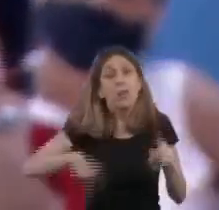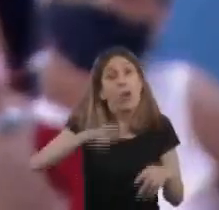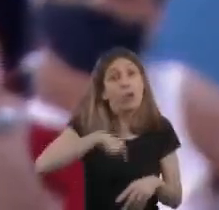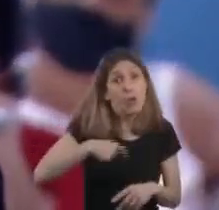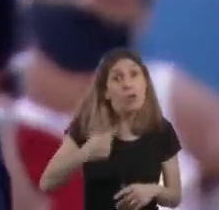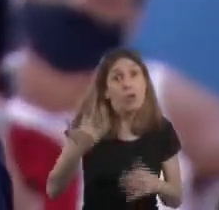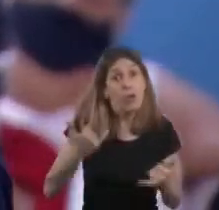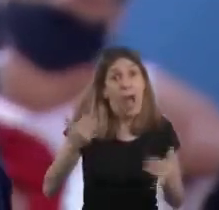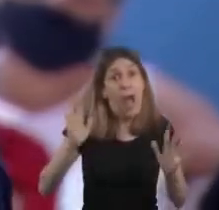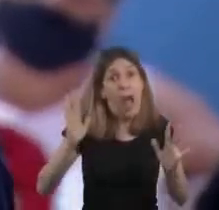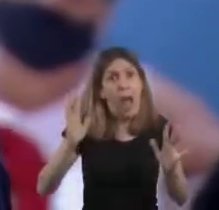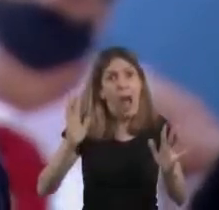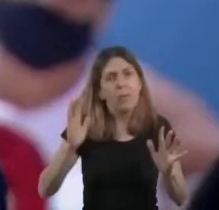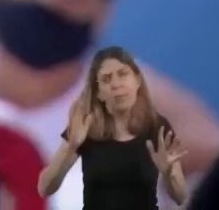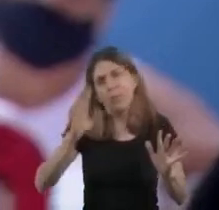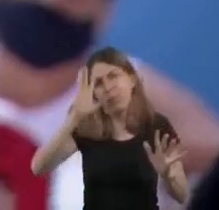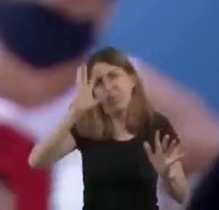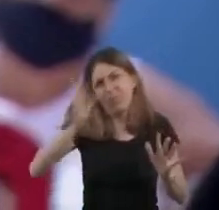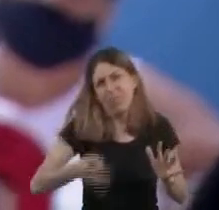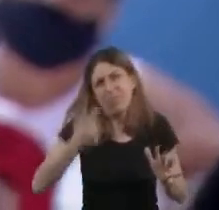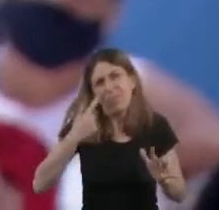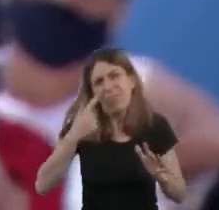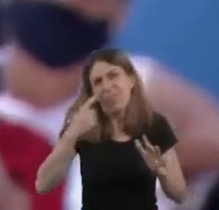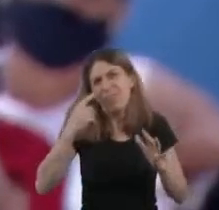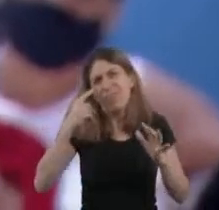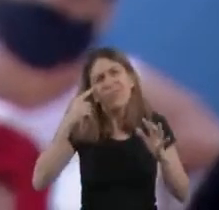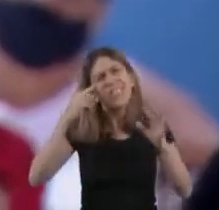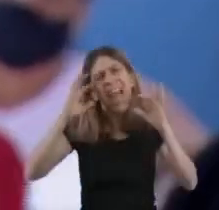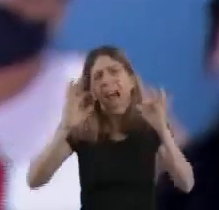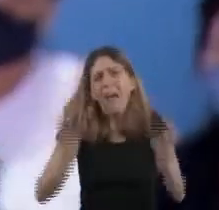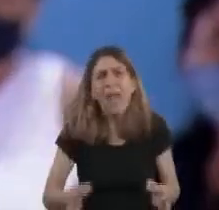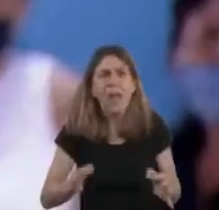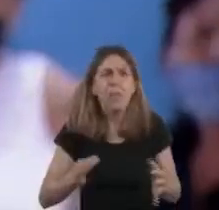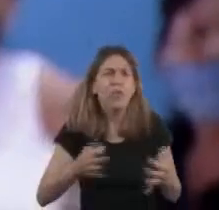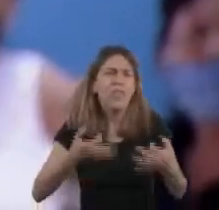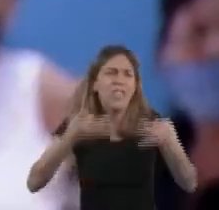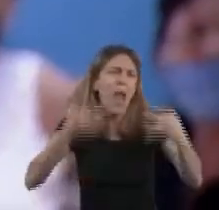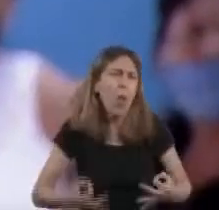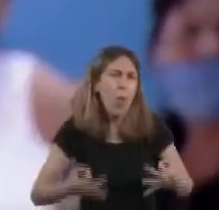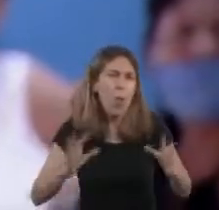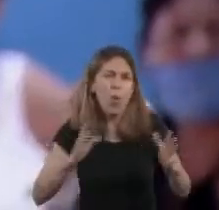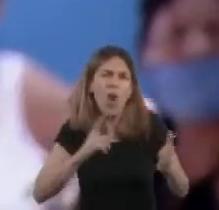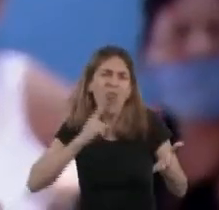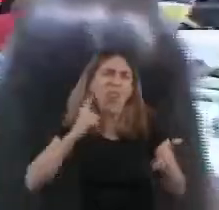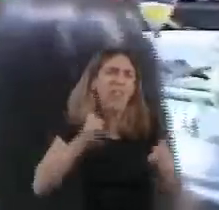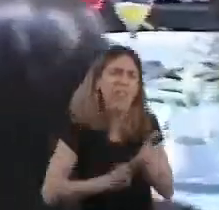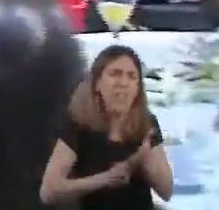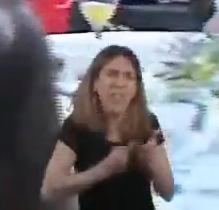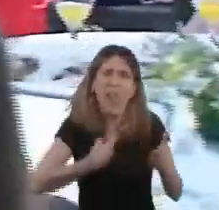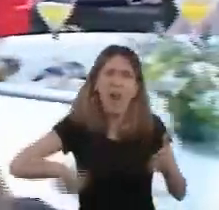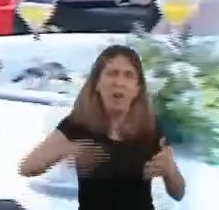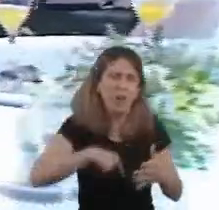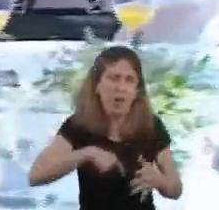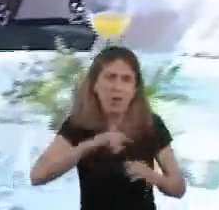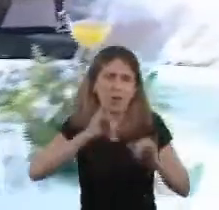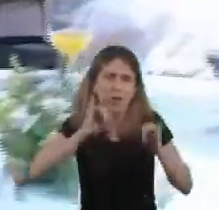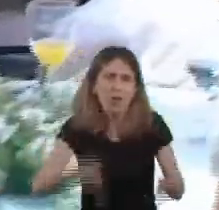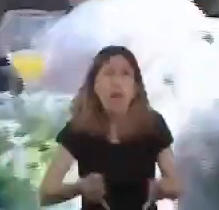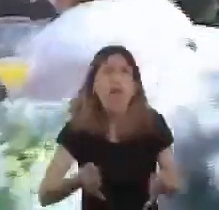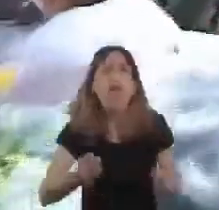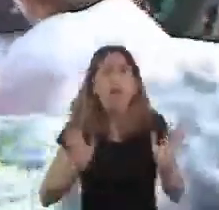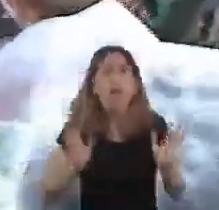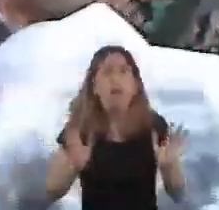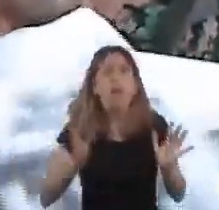tenemos la firme convicción y la certeza y la decisión política de que